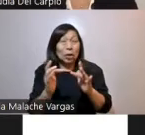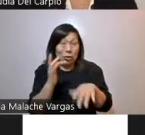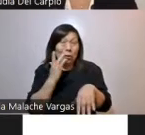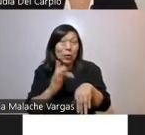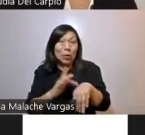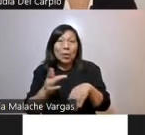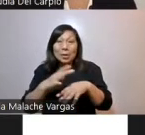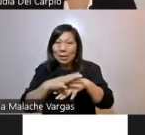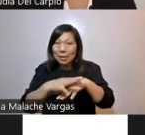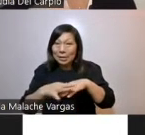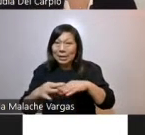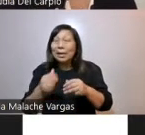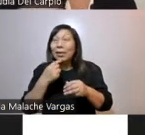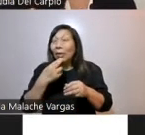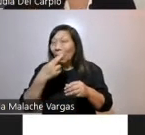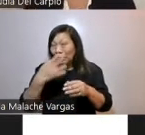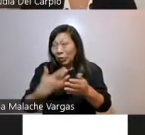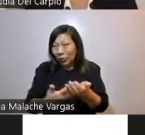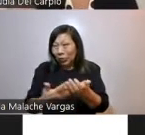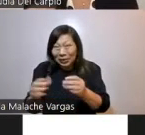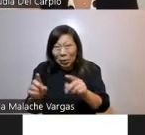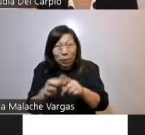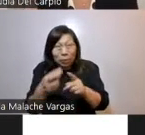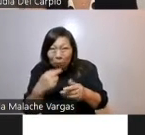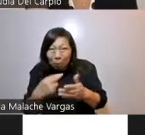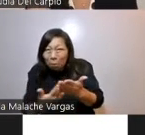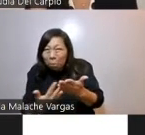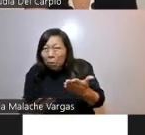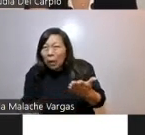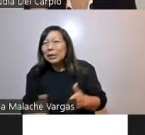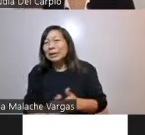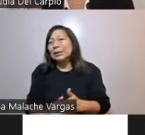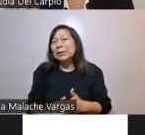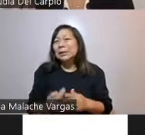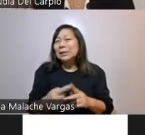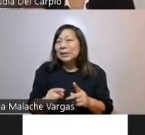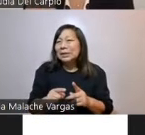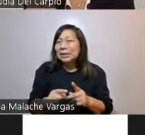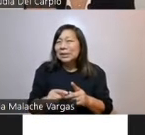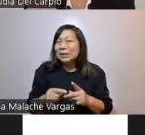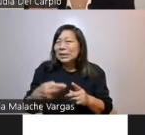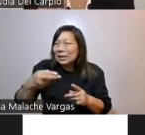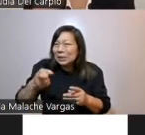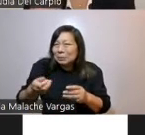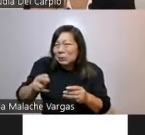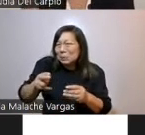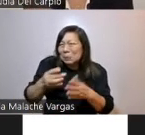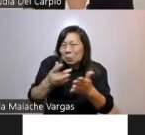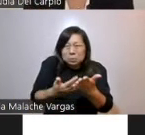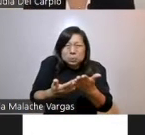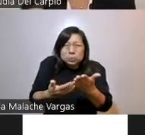la piel con la sangre de manera crónica puede hacer que las partículas de hierro pigmenten la piel y